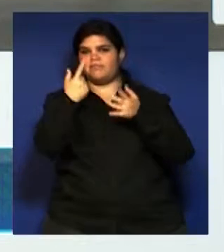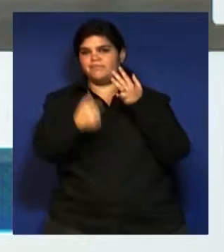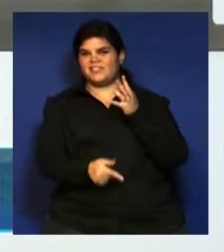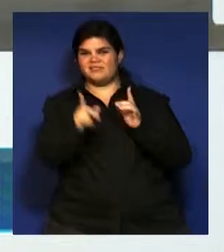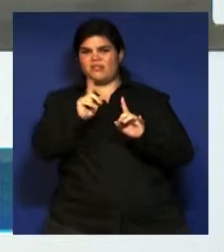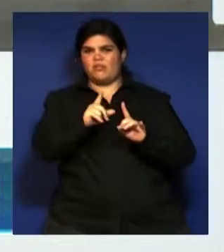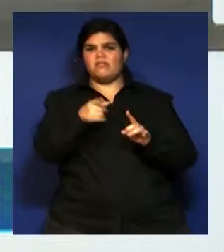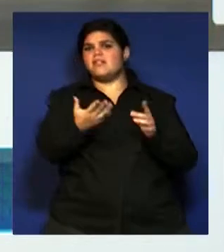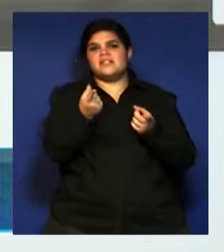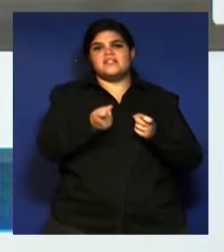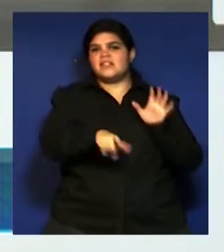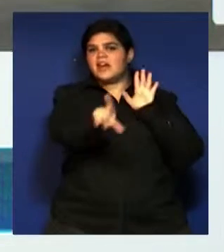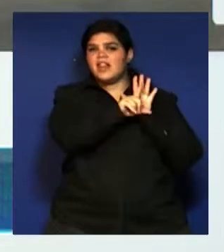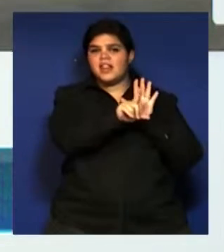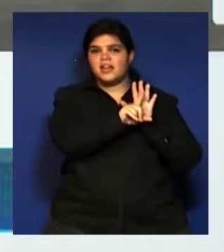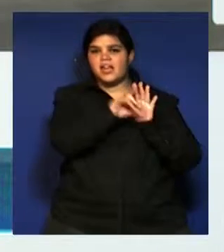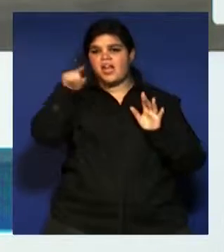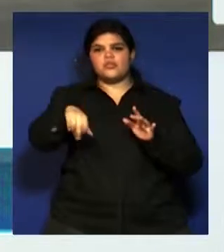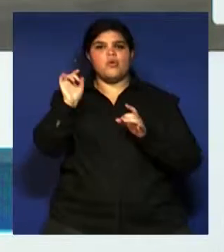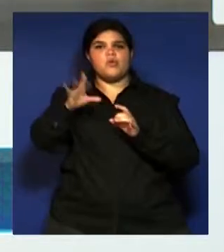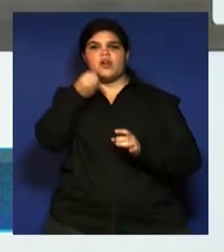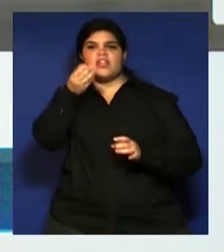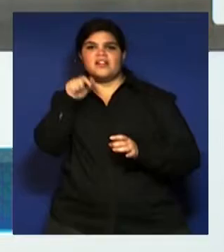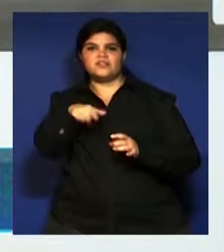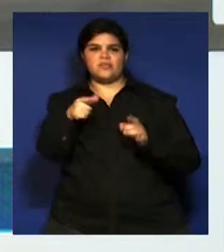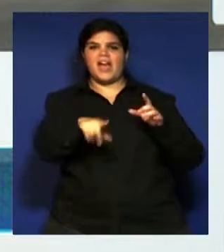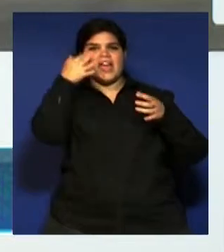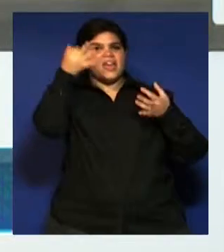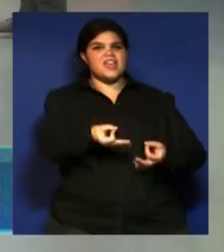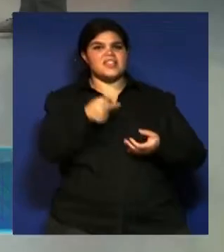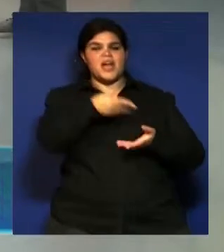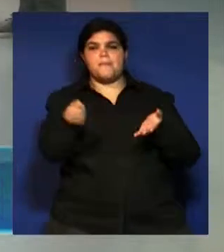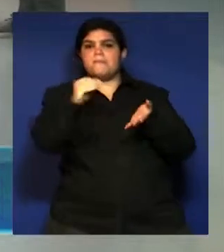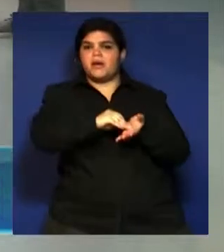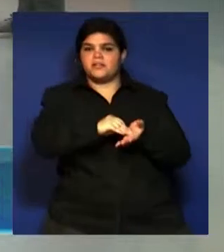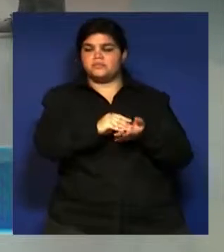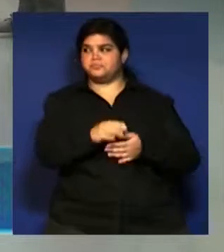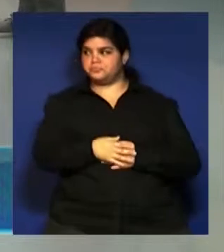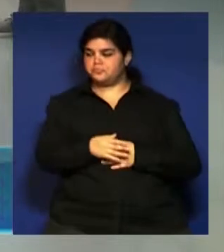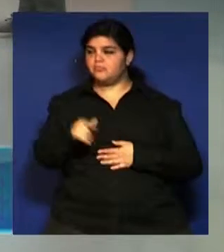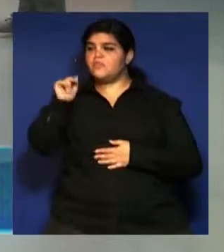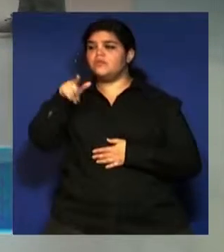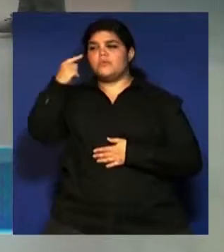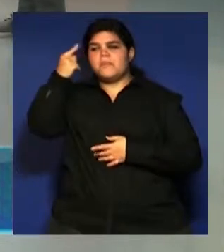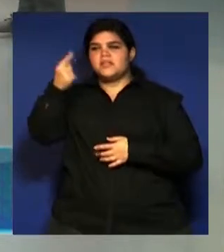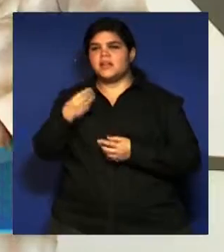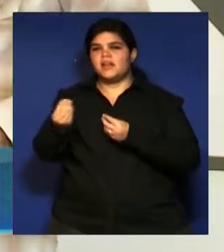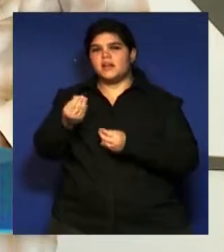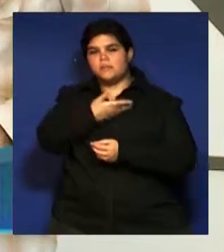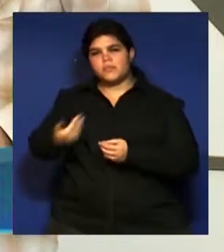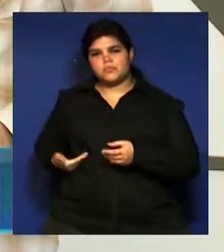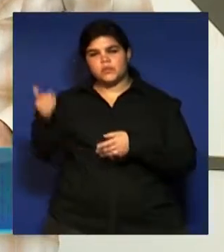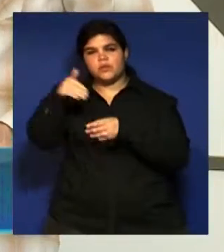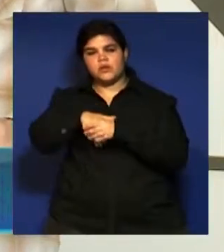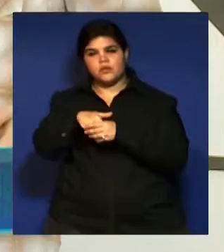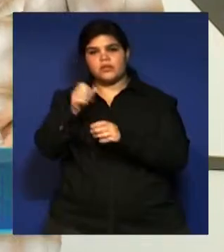presentación de declaraciones juradas. La ética pública es algo más que esto. Eliana, ¿vos considerás que hay una resistencia de los funcionarios mendocinos a sancionar una ley de